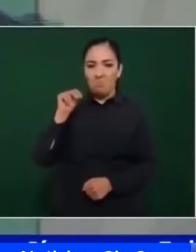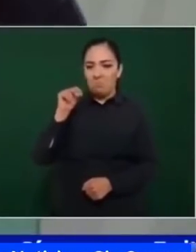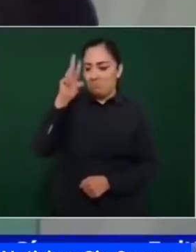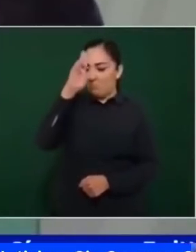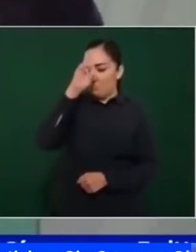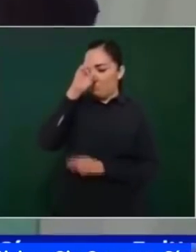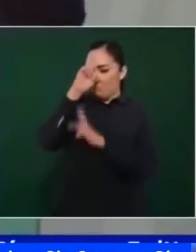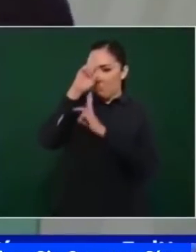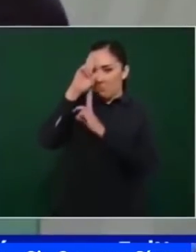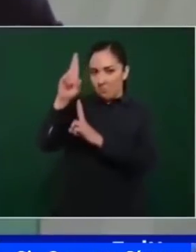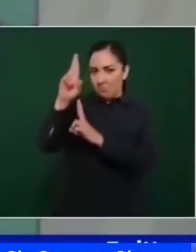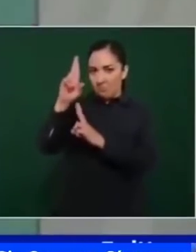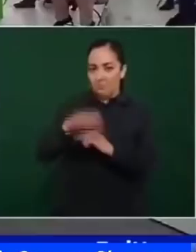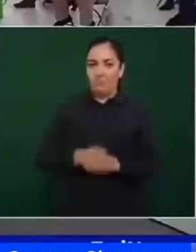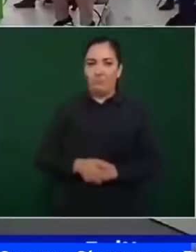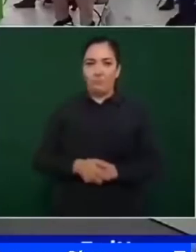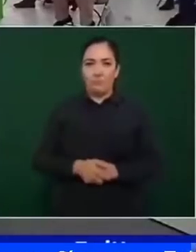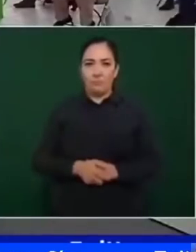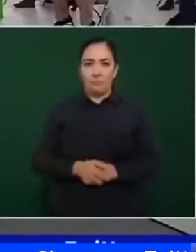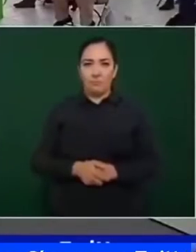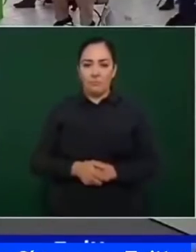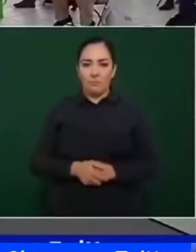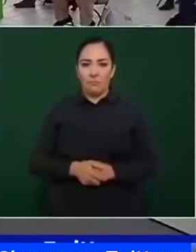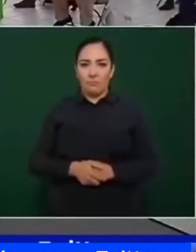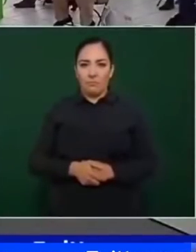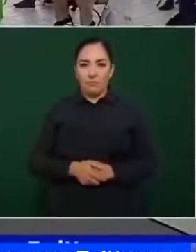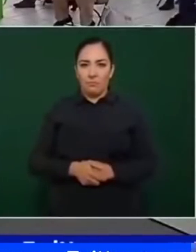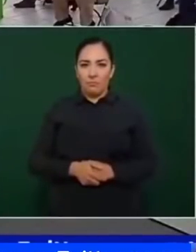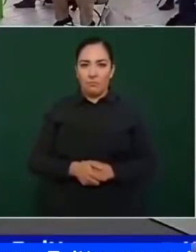Y llevo tiempo en esto.